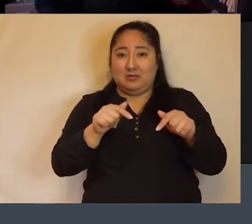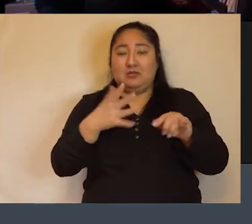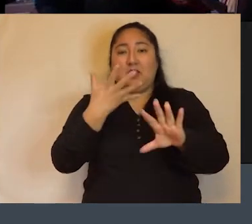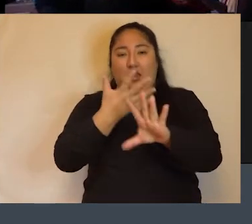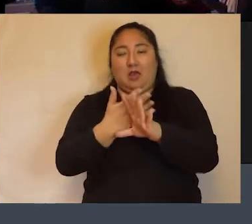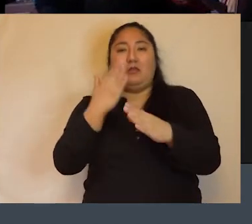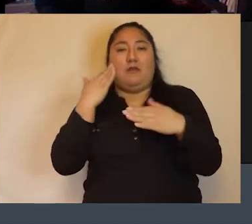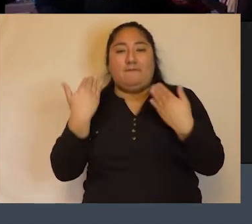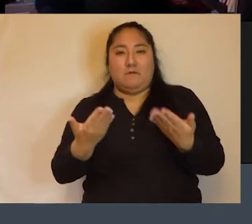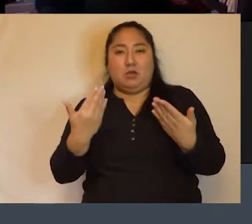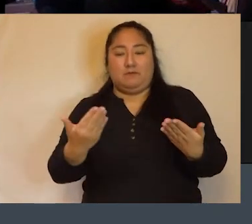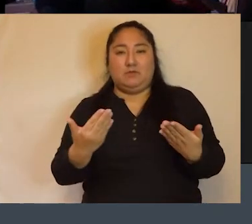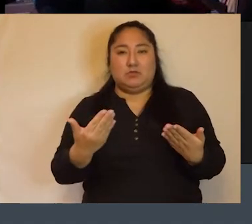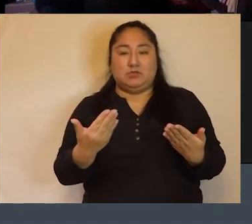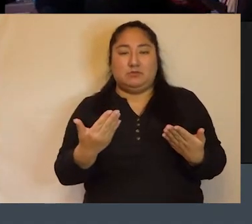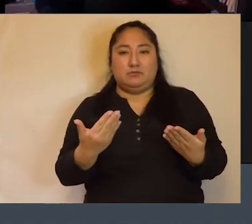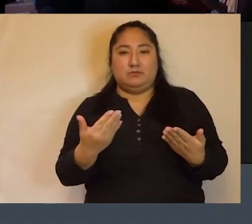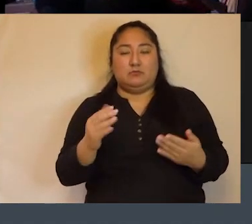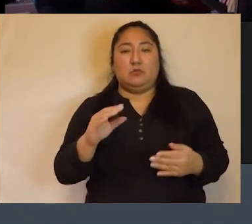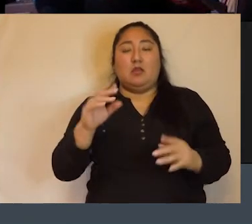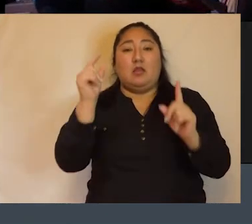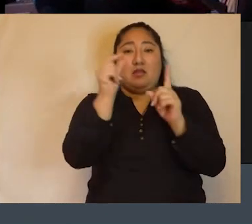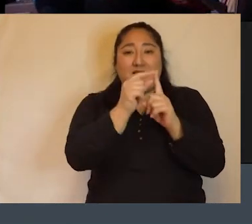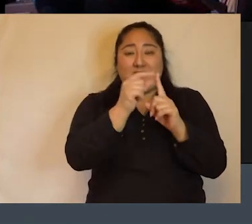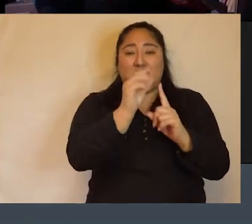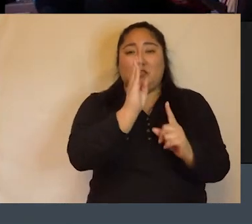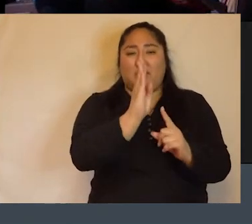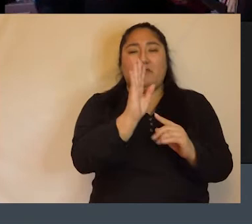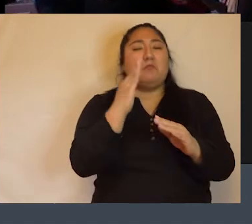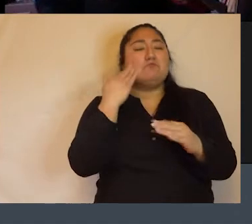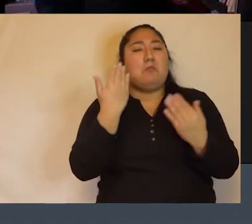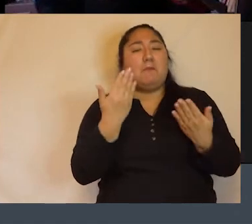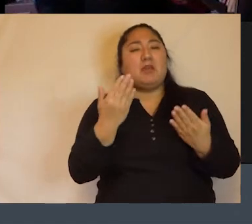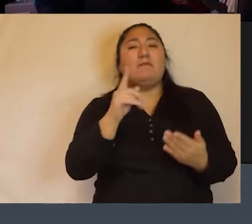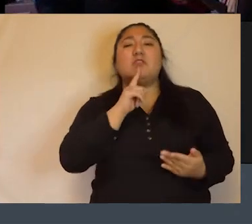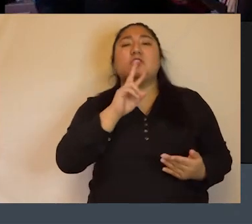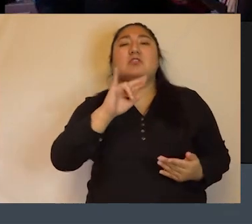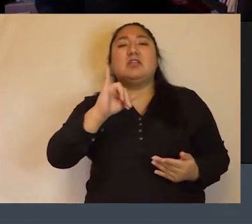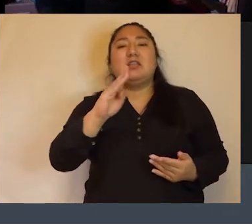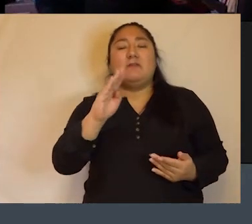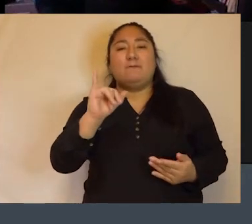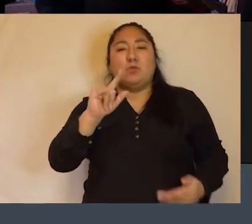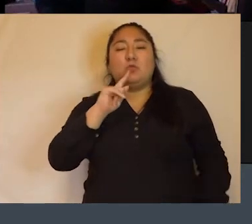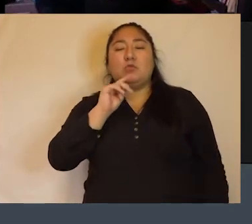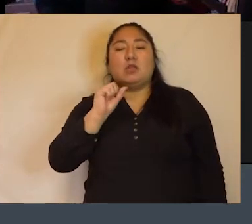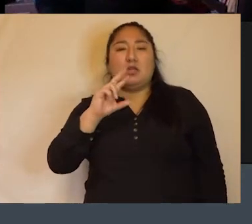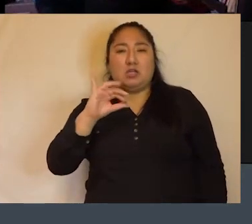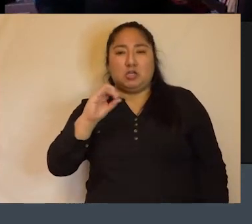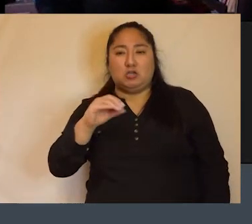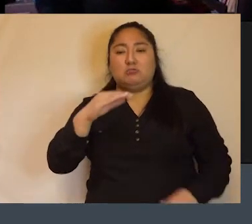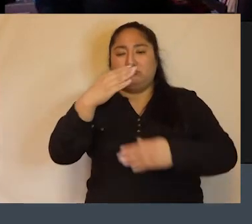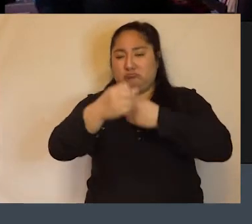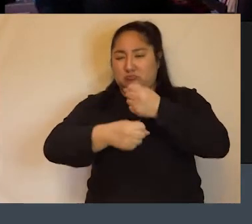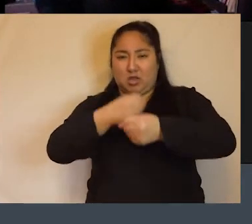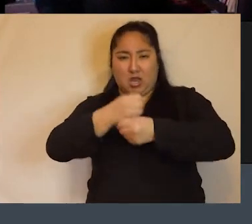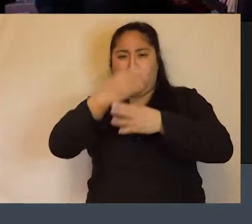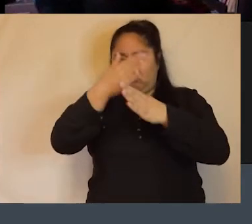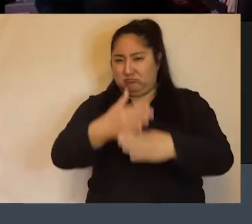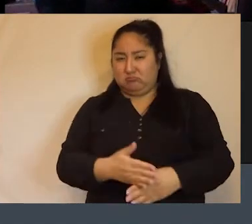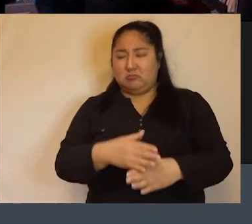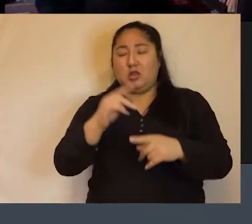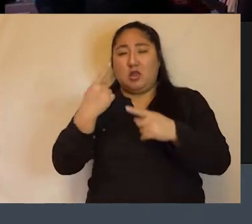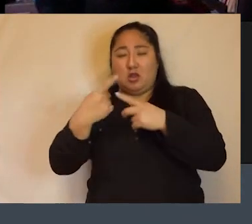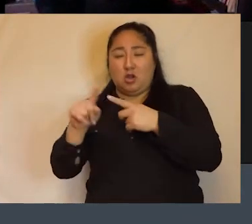ahí van a obtener beneficios. Unos, en la letra B, van a obtener un beneficio tributario dentro del